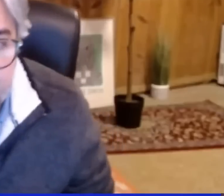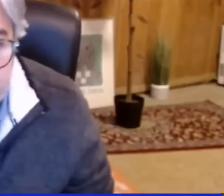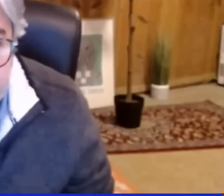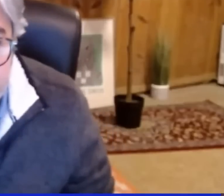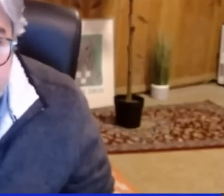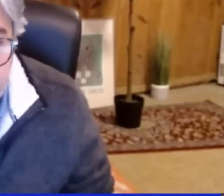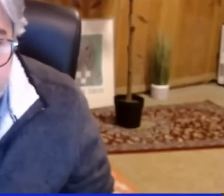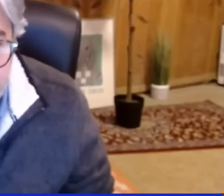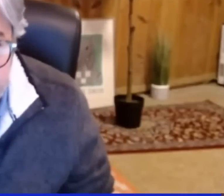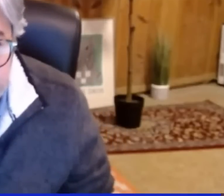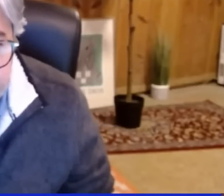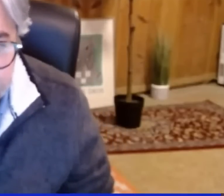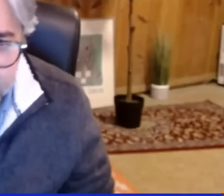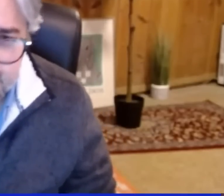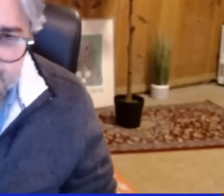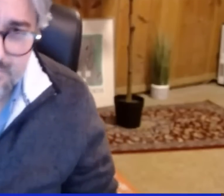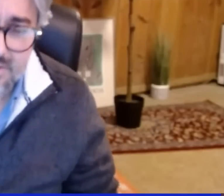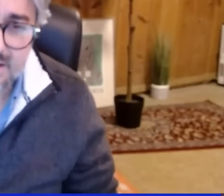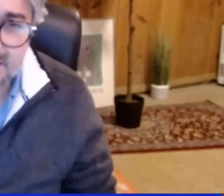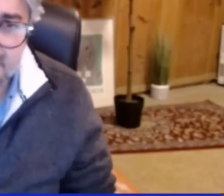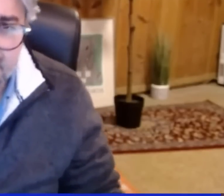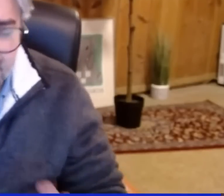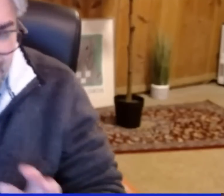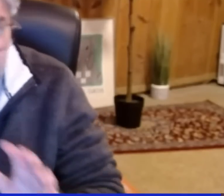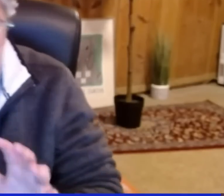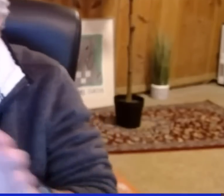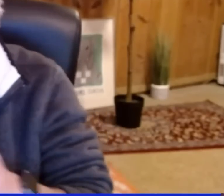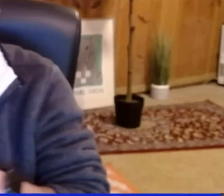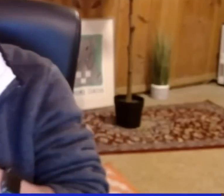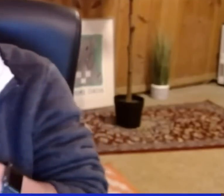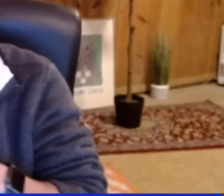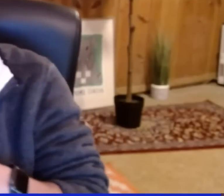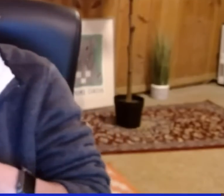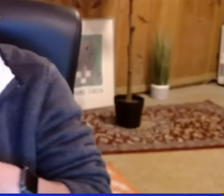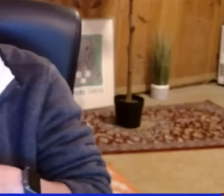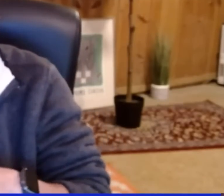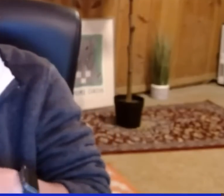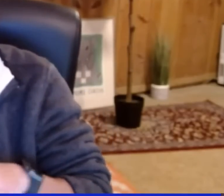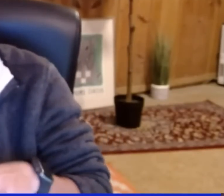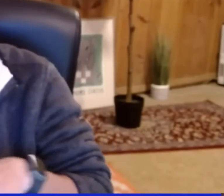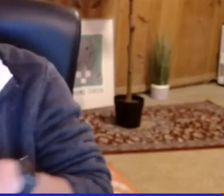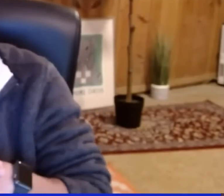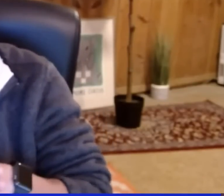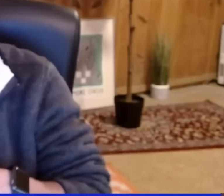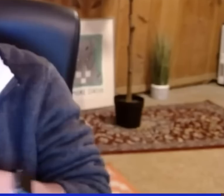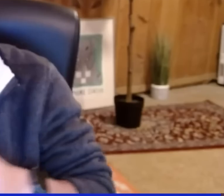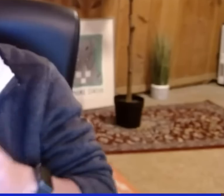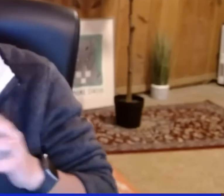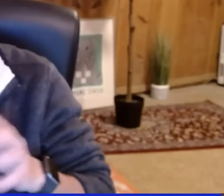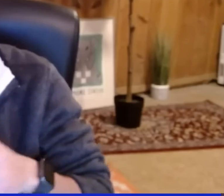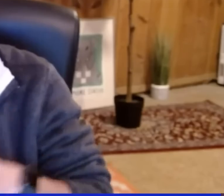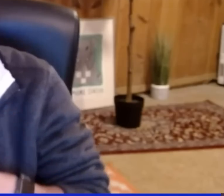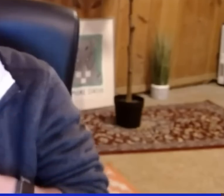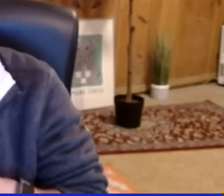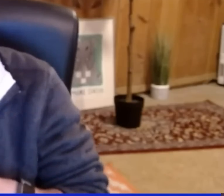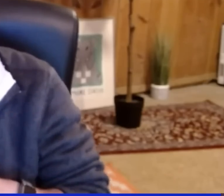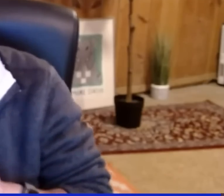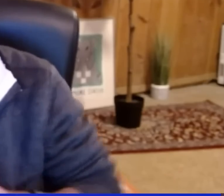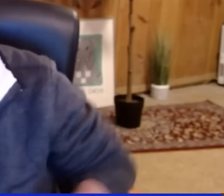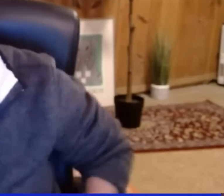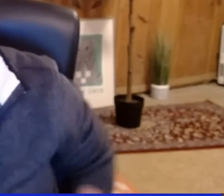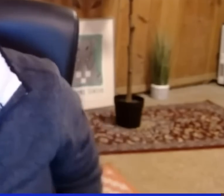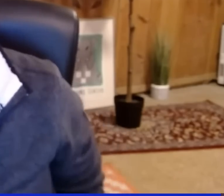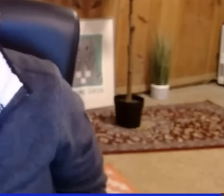graben, porque mire, con una pregunta que iba sobre el tenor, sobre la idea